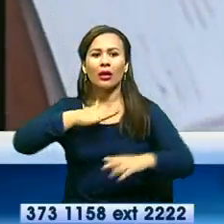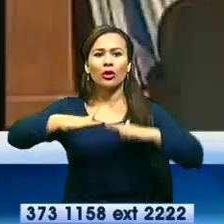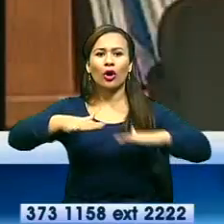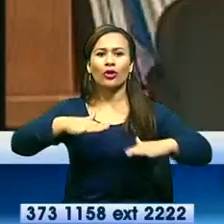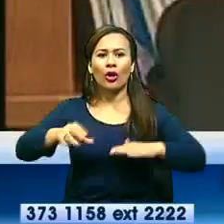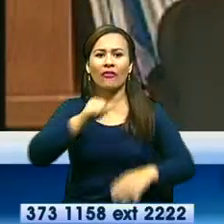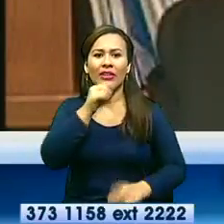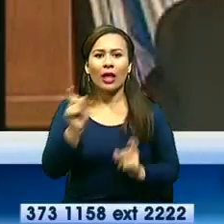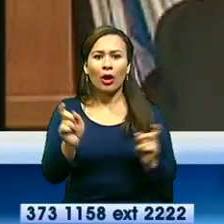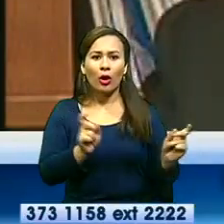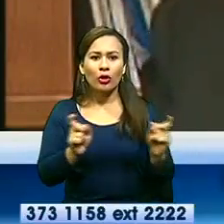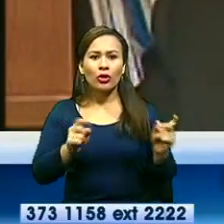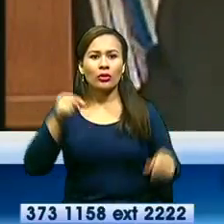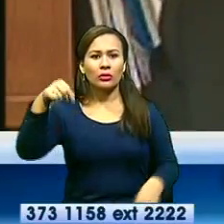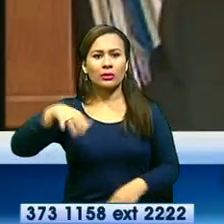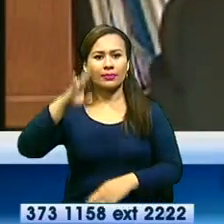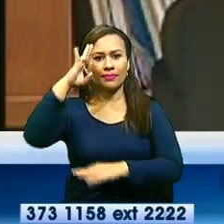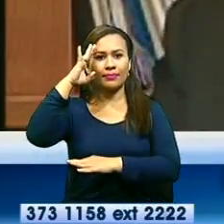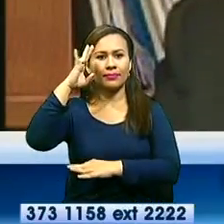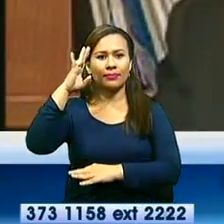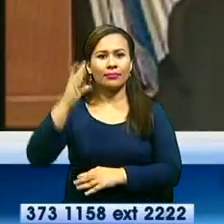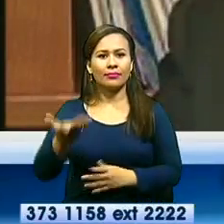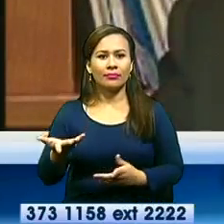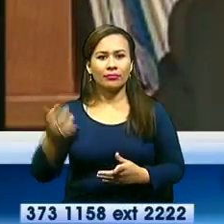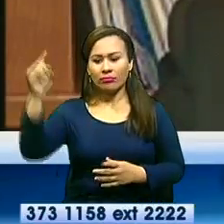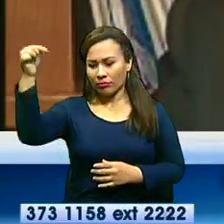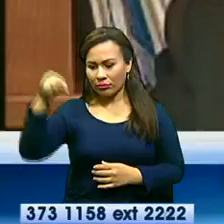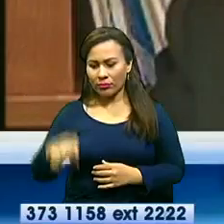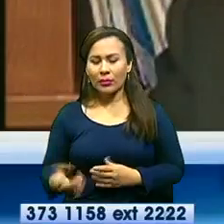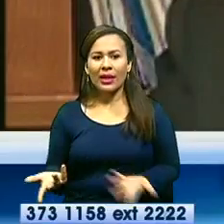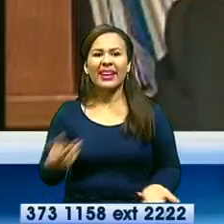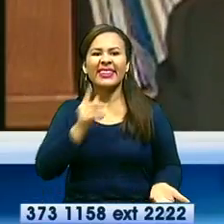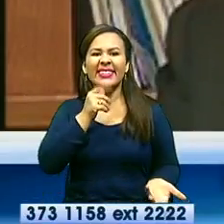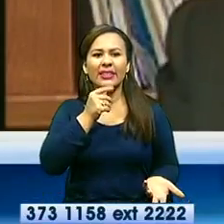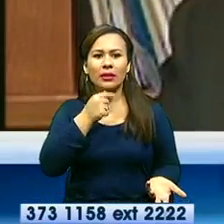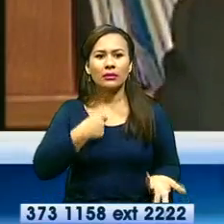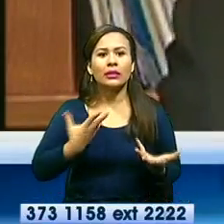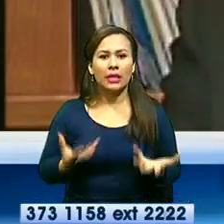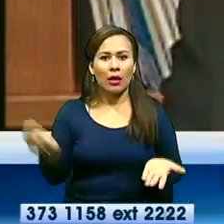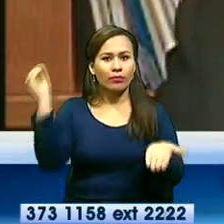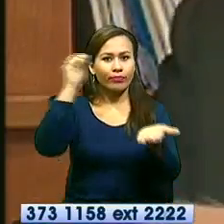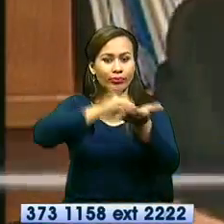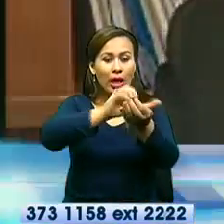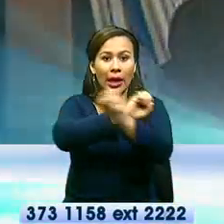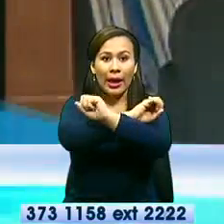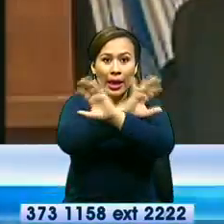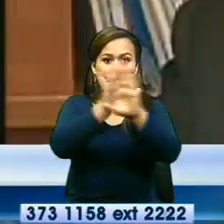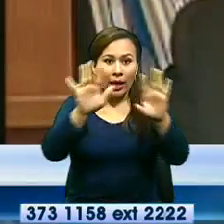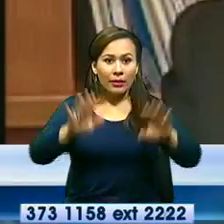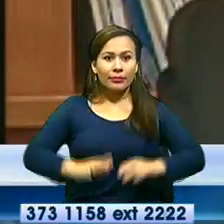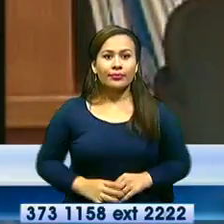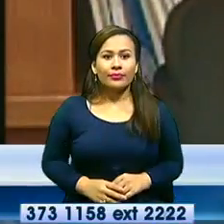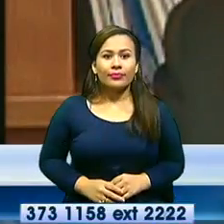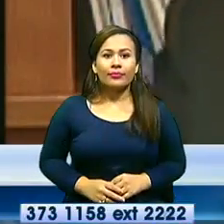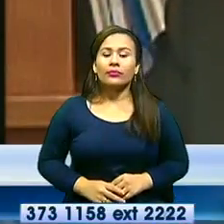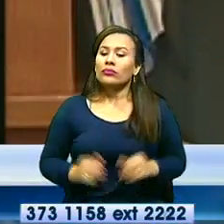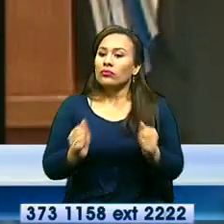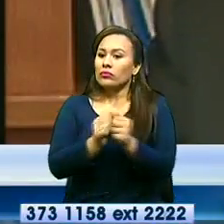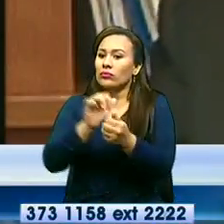control del país. Este frente debería insertarse en la función de transparencia que ya existe, repito, con todos los órganos de